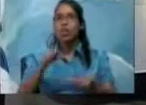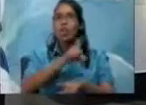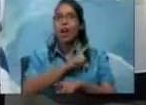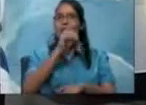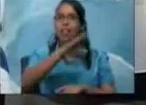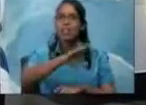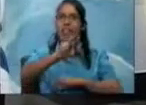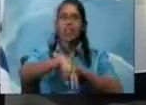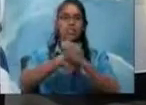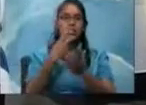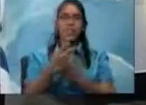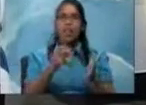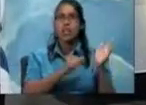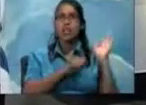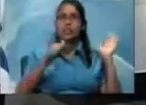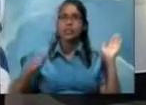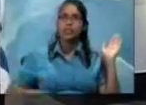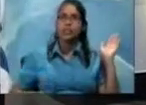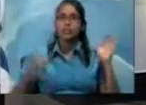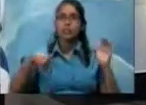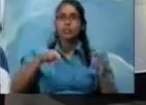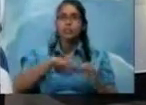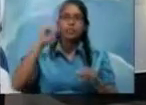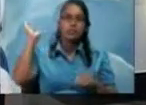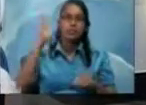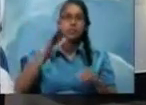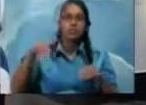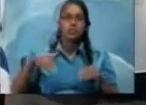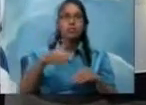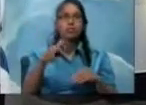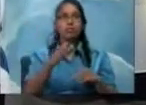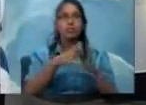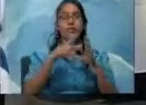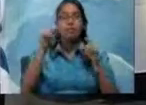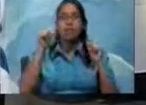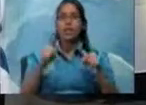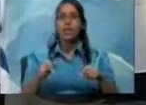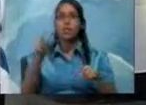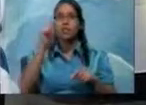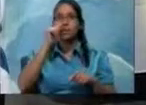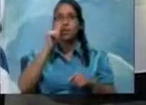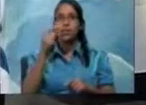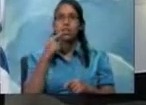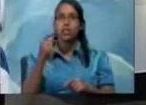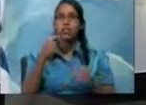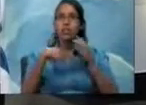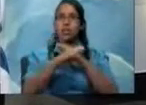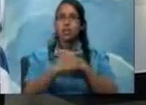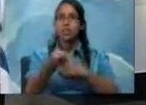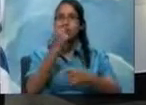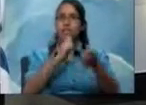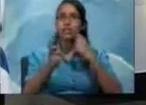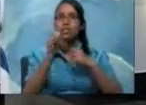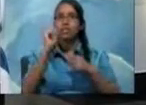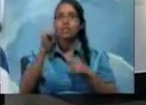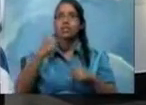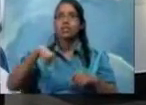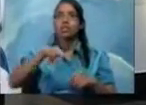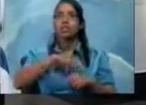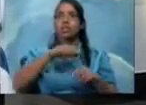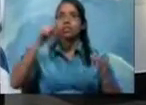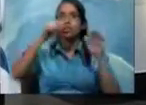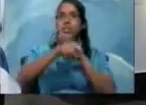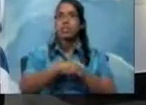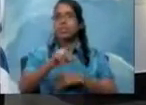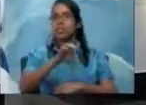vigilando Señor nos vinimos a pescar este Pedro dijo voy a pescar y a nosotros se nos metió